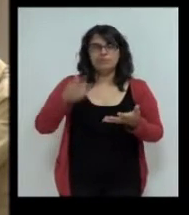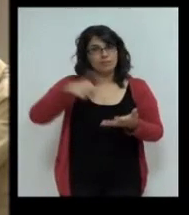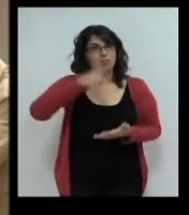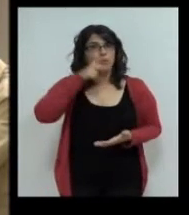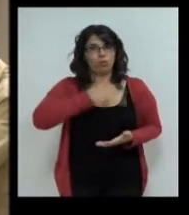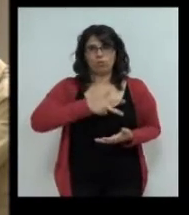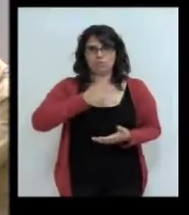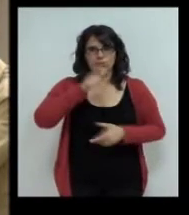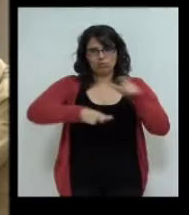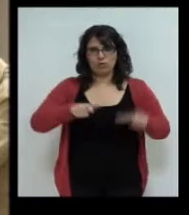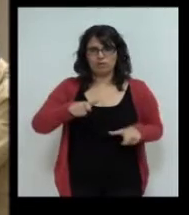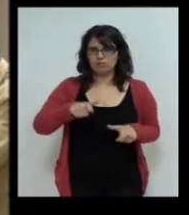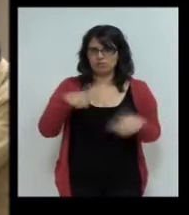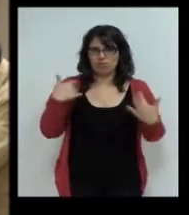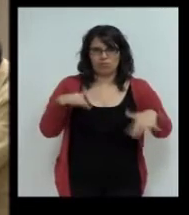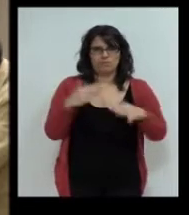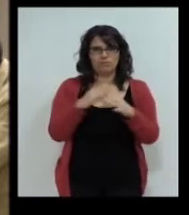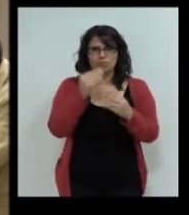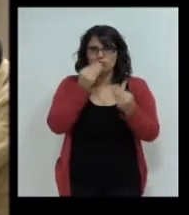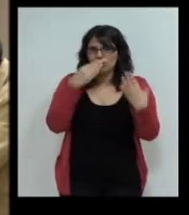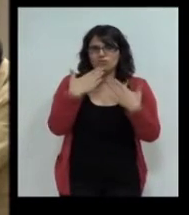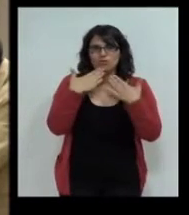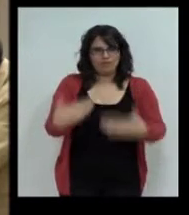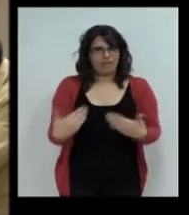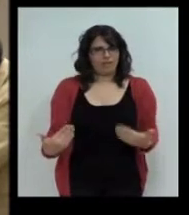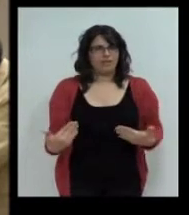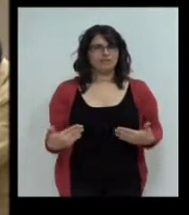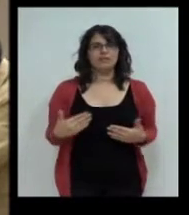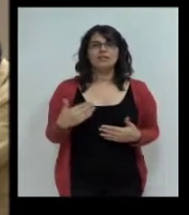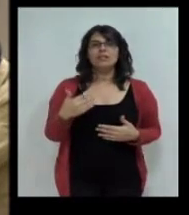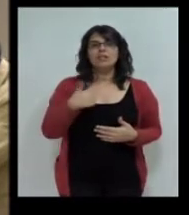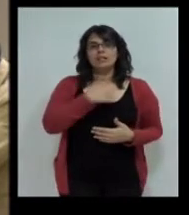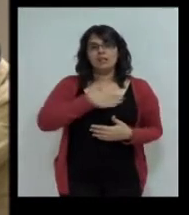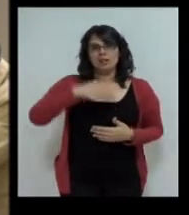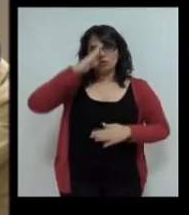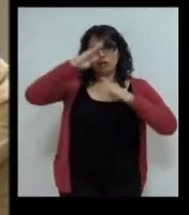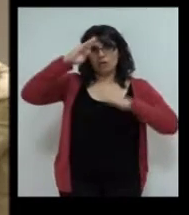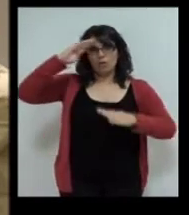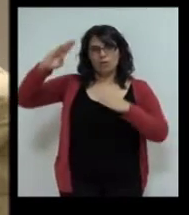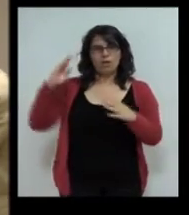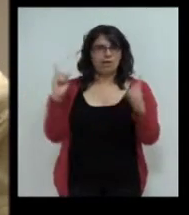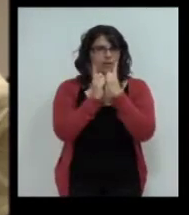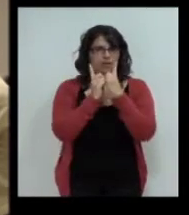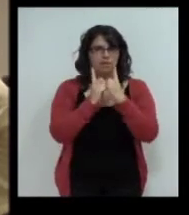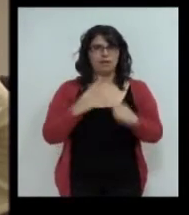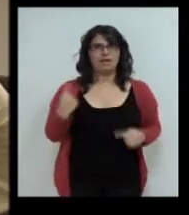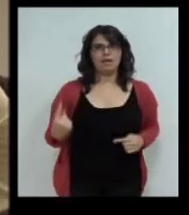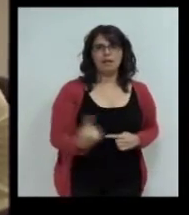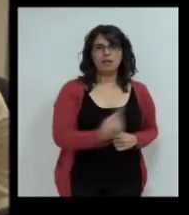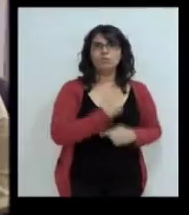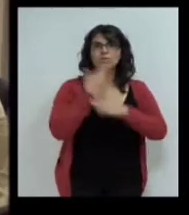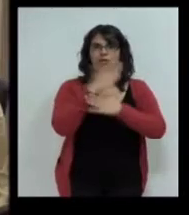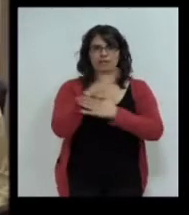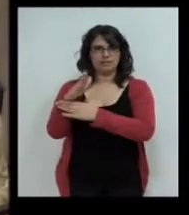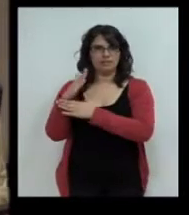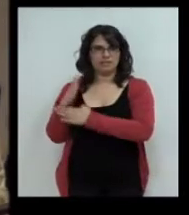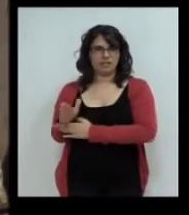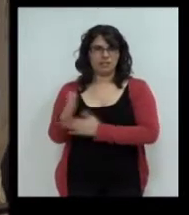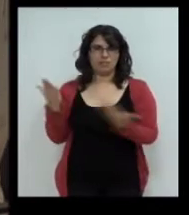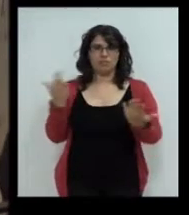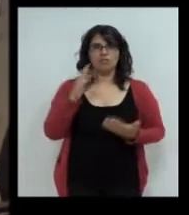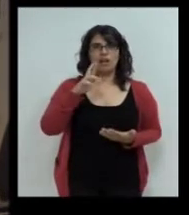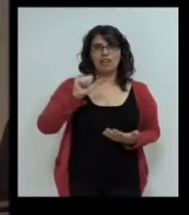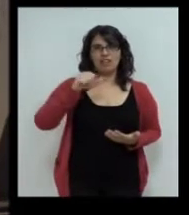de asistentes, muchísimas gracias, de ponentes. Quiero saludaros brevemente y presentaros muy rápidamente, pero bueno,